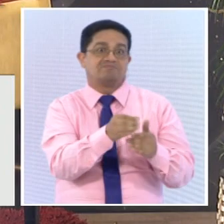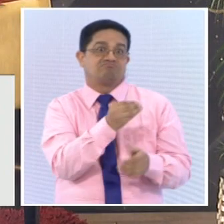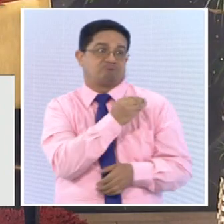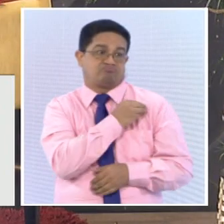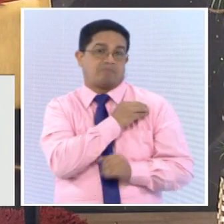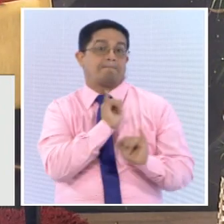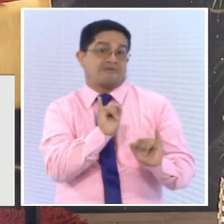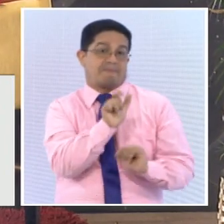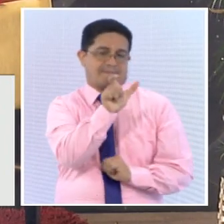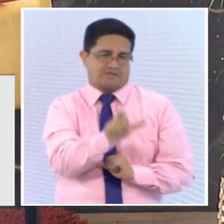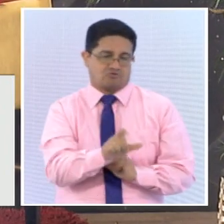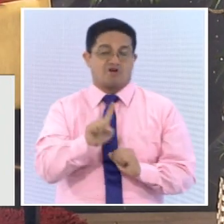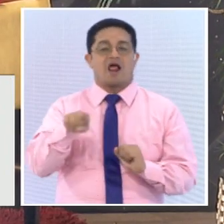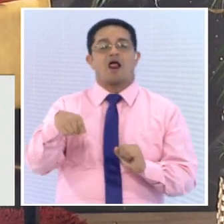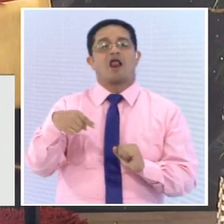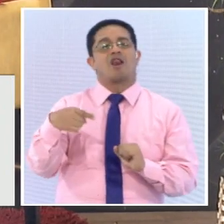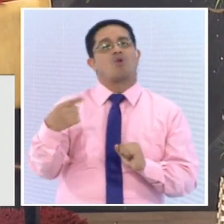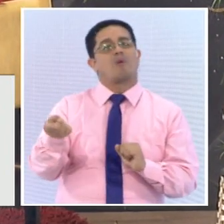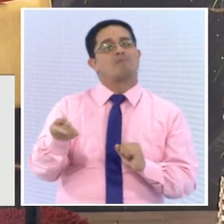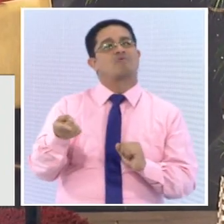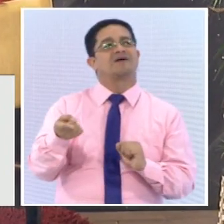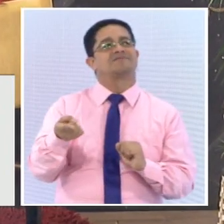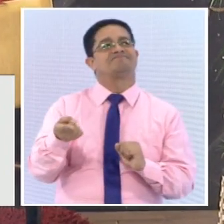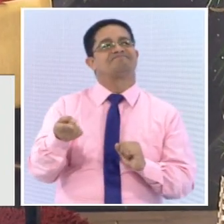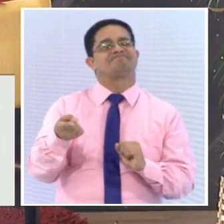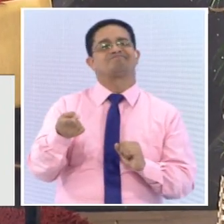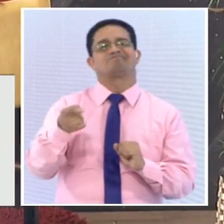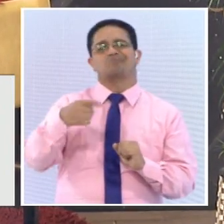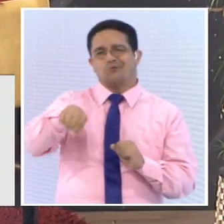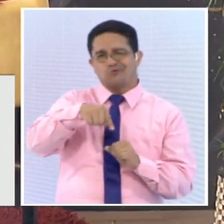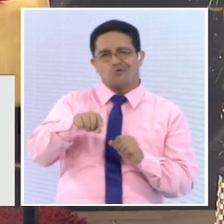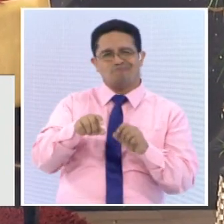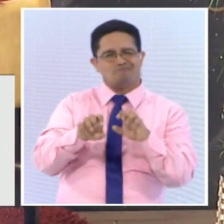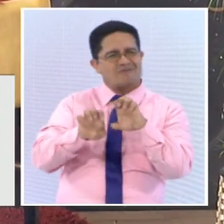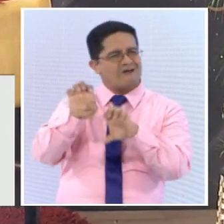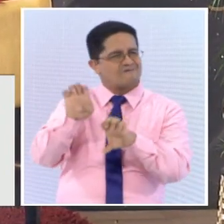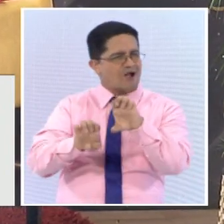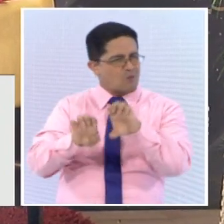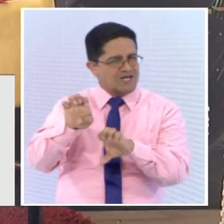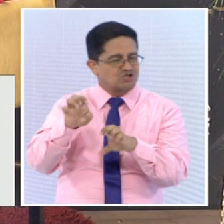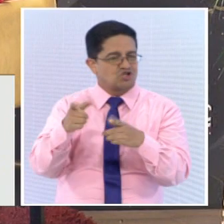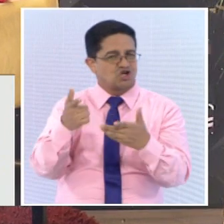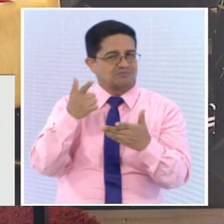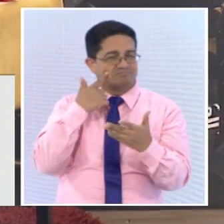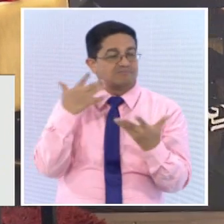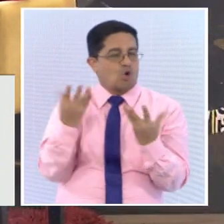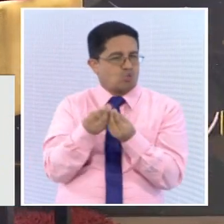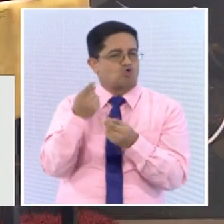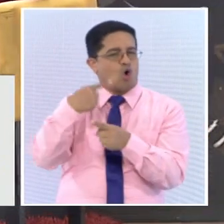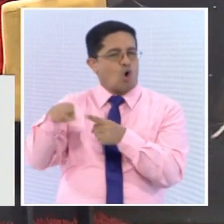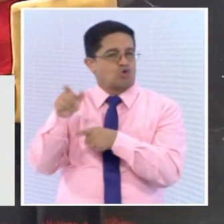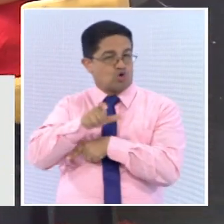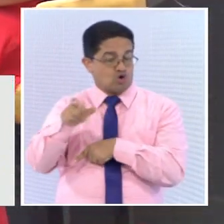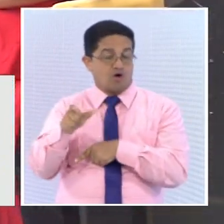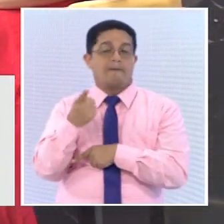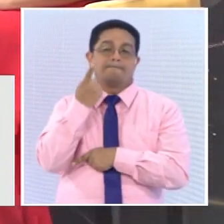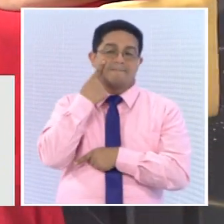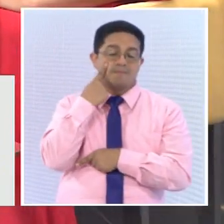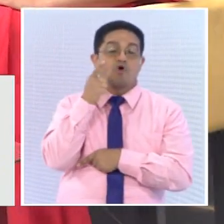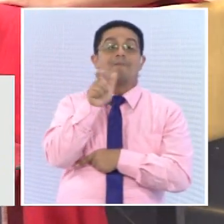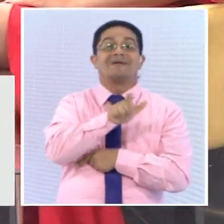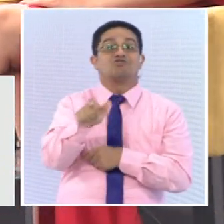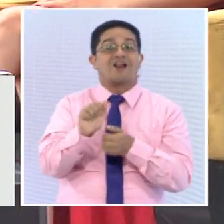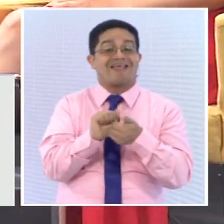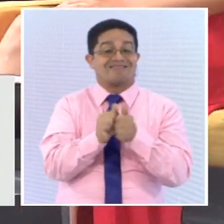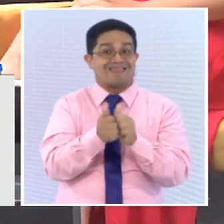3 laboratorios de cardiopulmonares, donde hacemos una evaluación exhaustiva con equipo multidisciplinario, vimos que en los pacientes y en los deportistas vimos